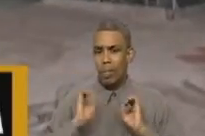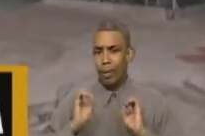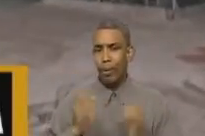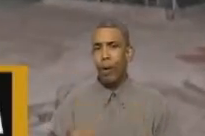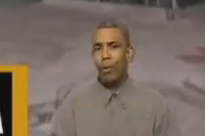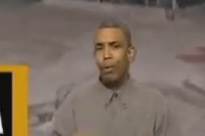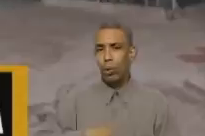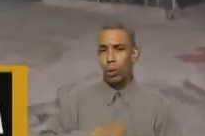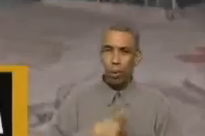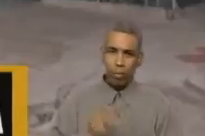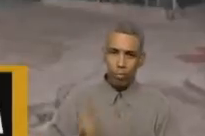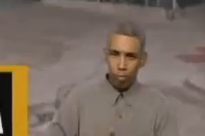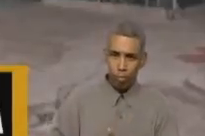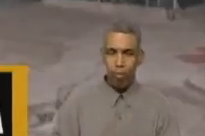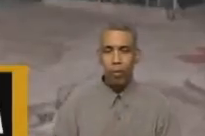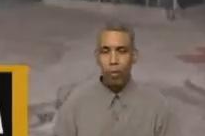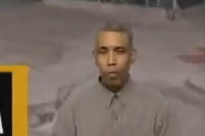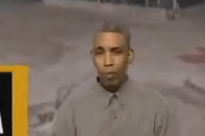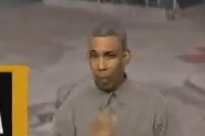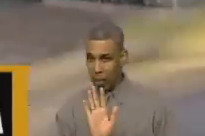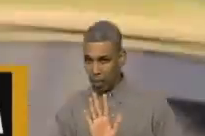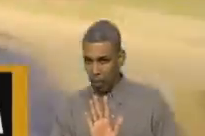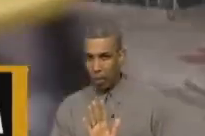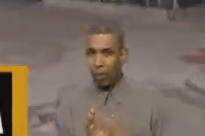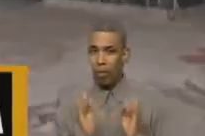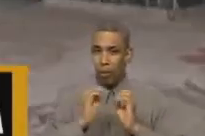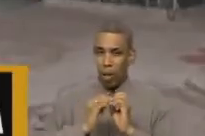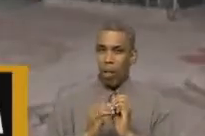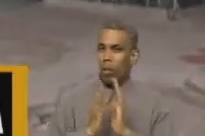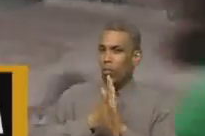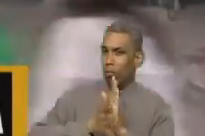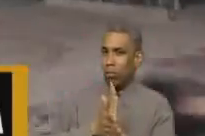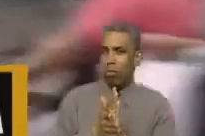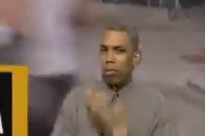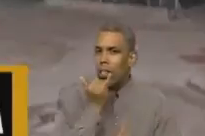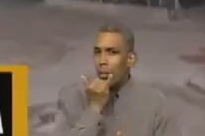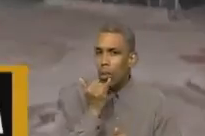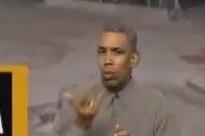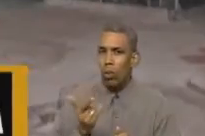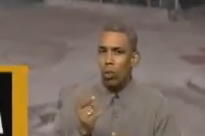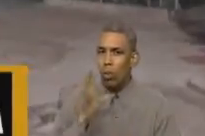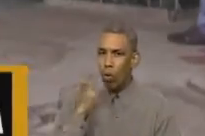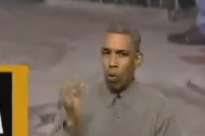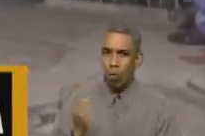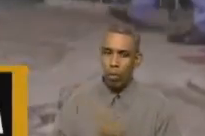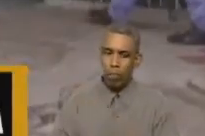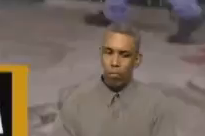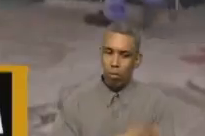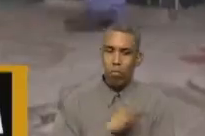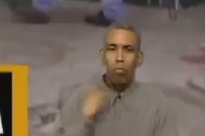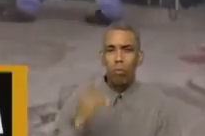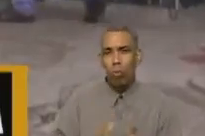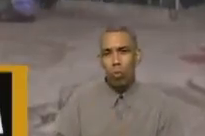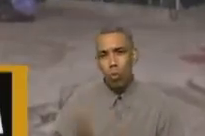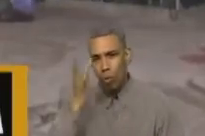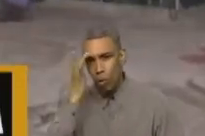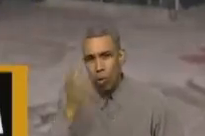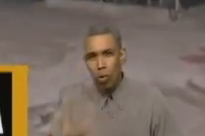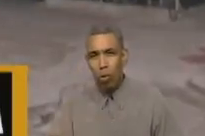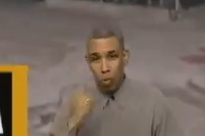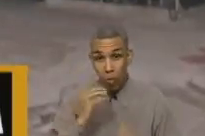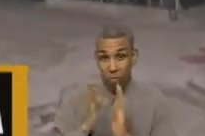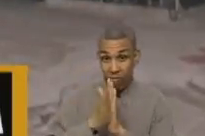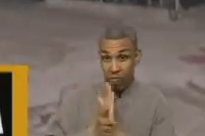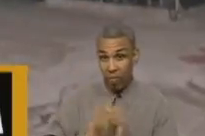2 meses y medio. Nosotros en nuestras próximas emisiones vamos a estar ampliando la información sobre esta noticia. Es por el momento la información desde la clínica